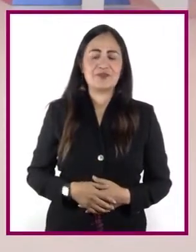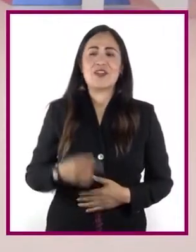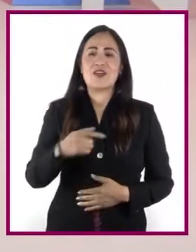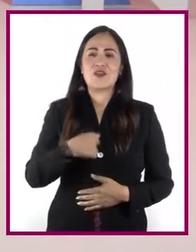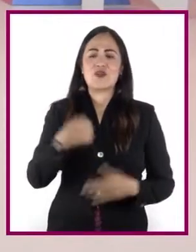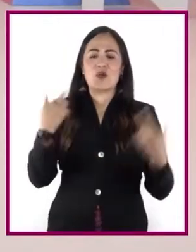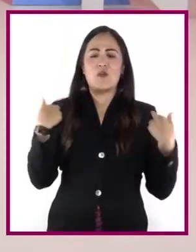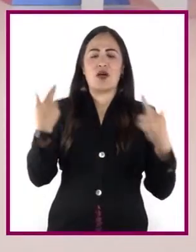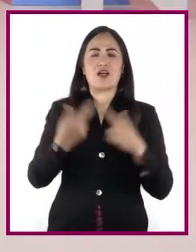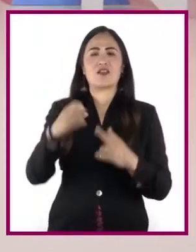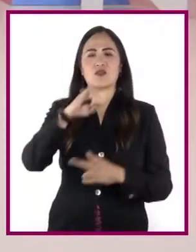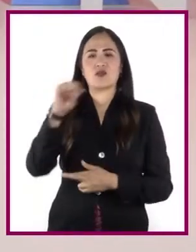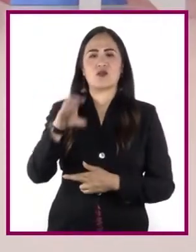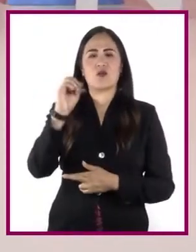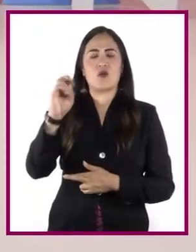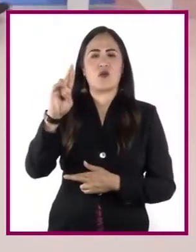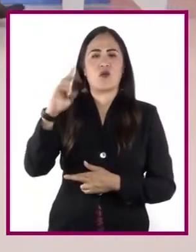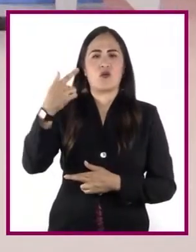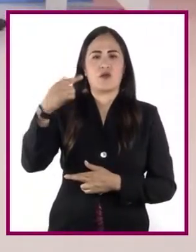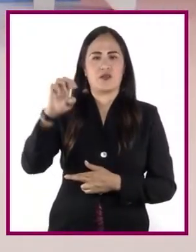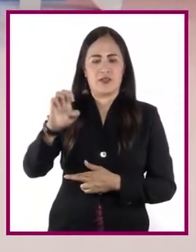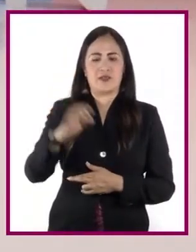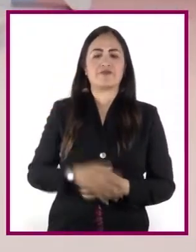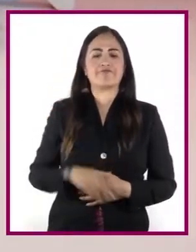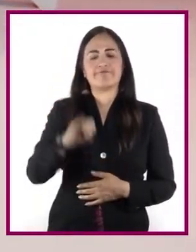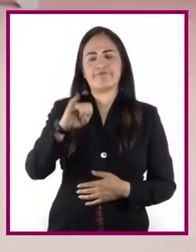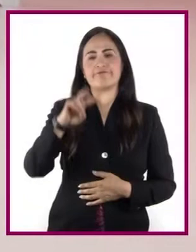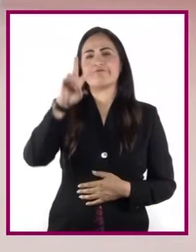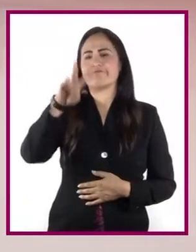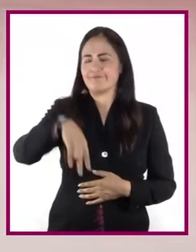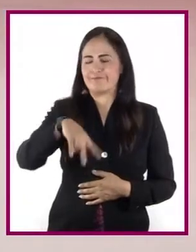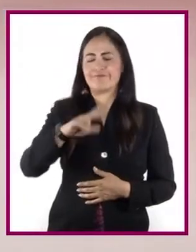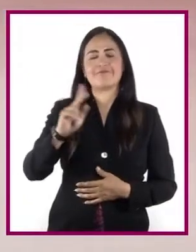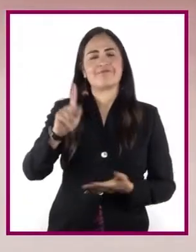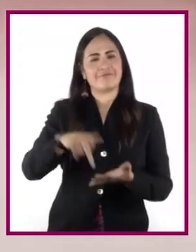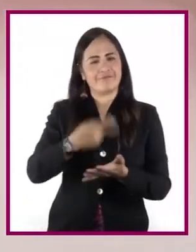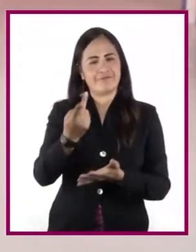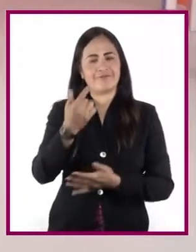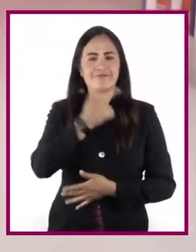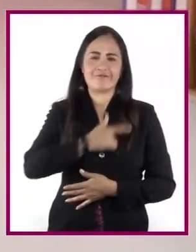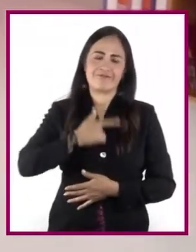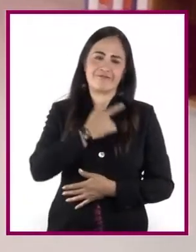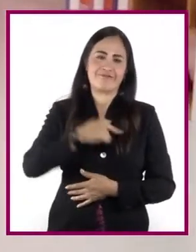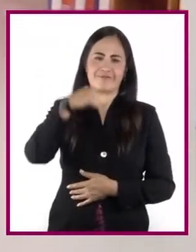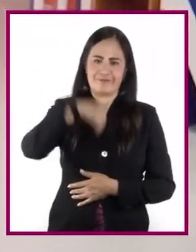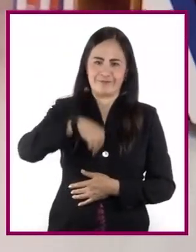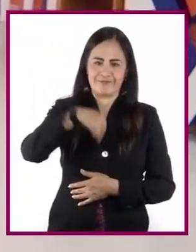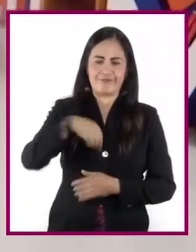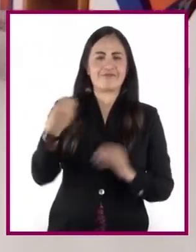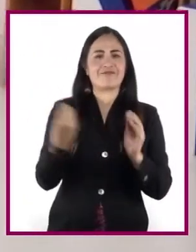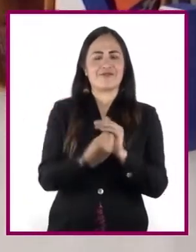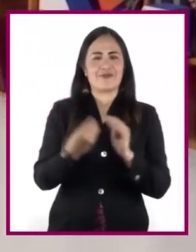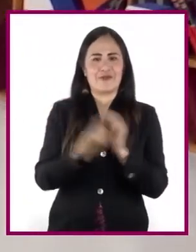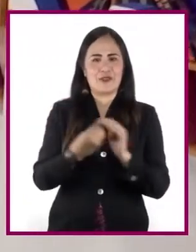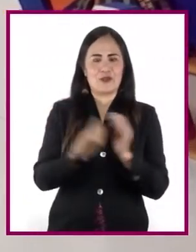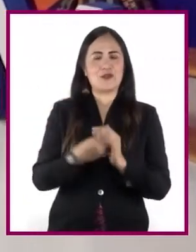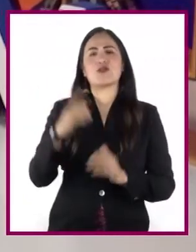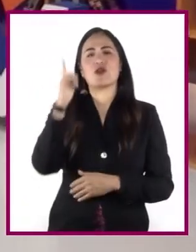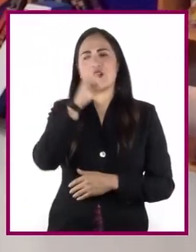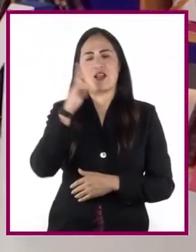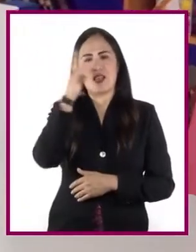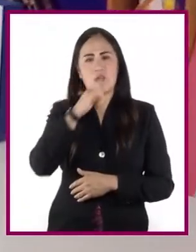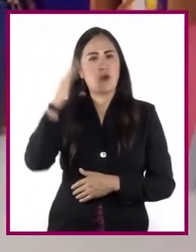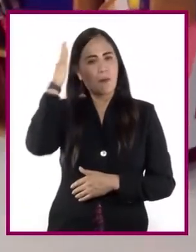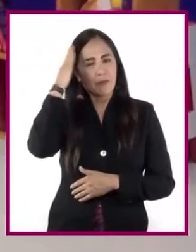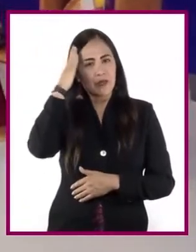Soy el profesor Jorge Antonio Pérez Valencia. Efectivamente, es un gusto encontrarnos por aquí en una sesión más de lengua